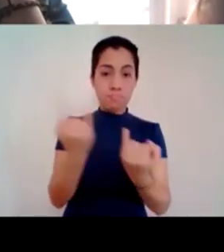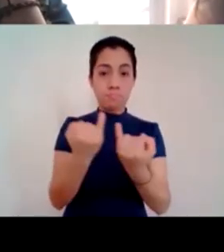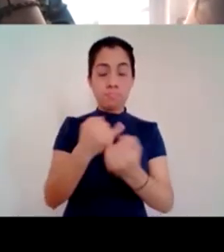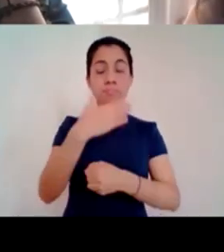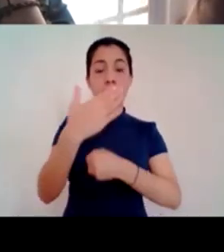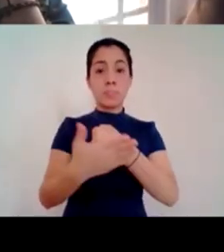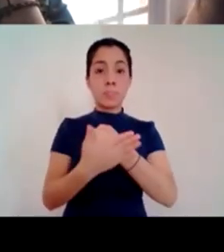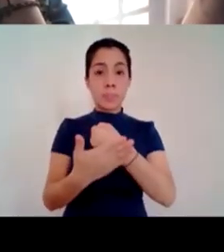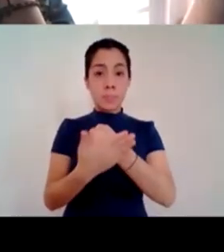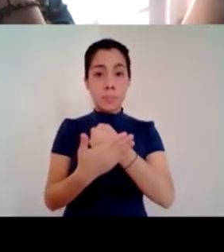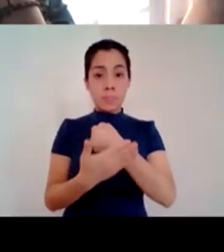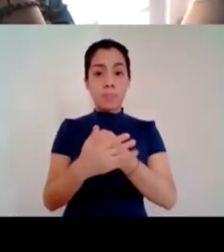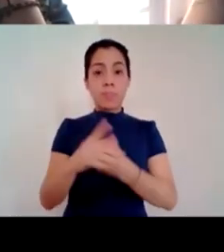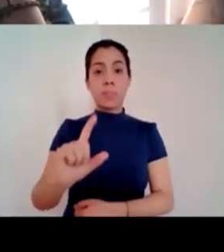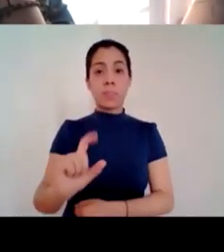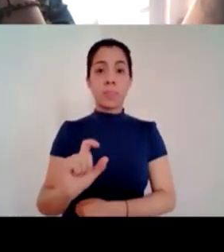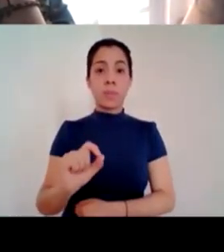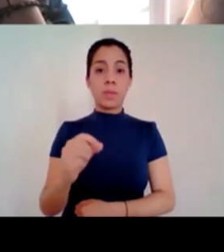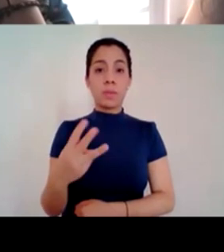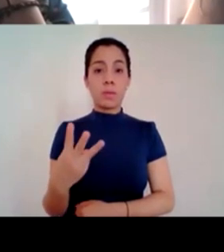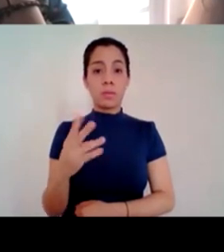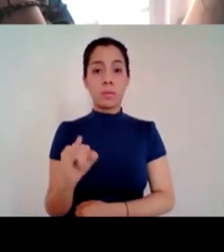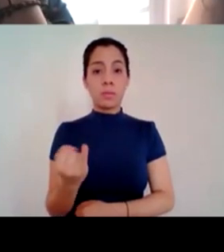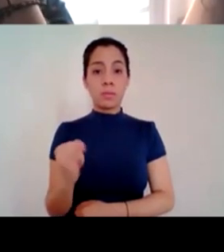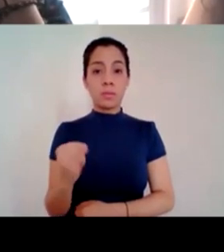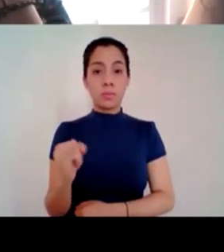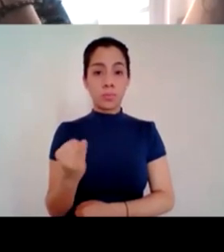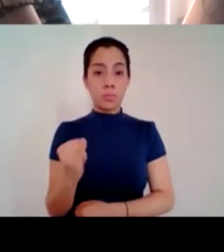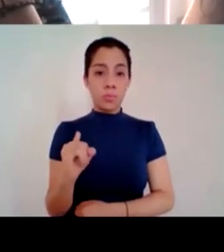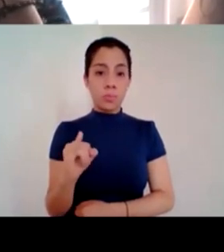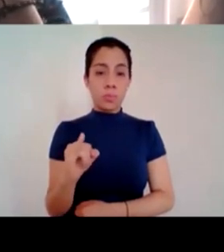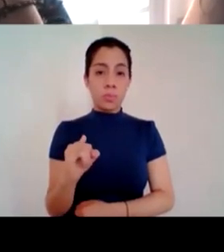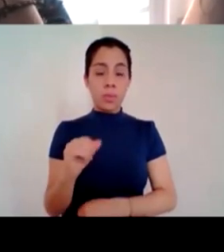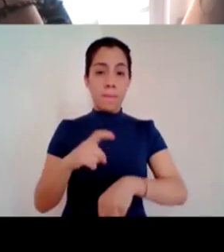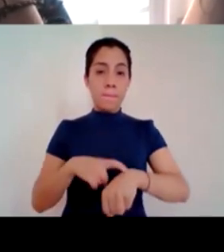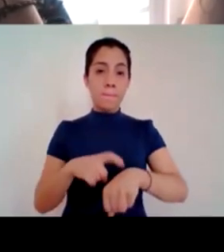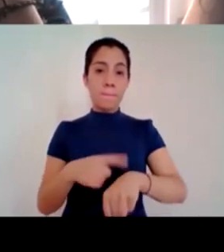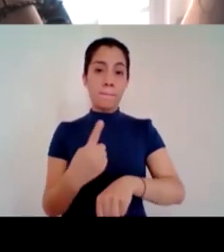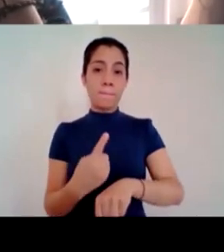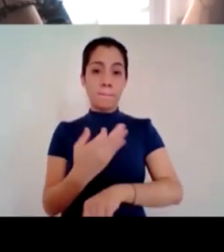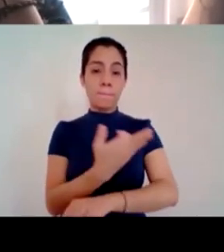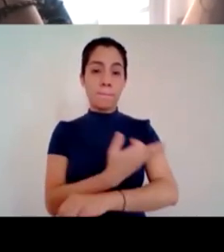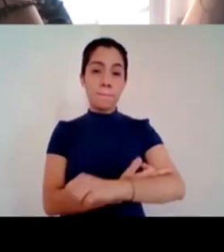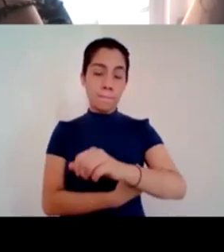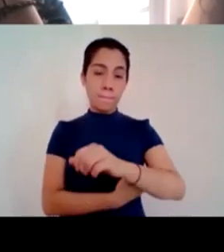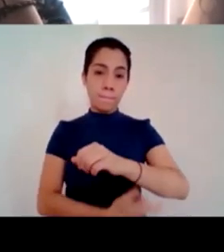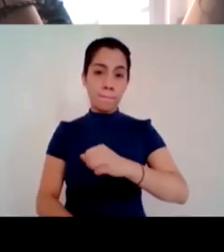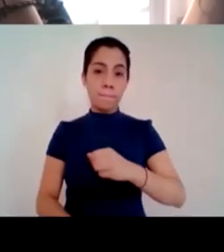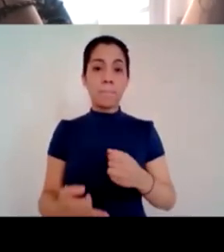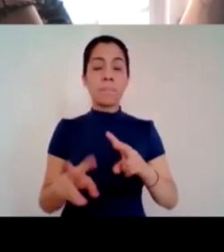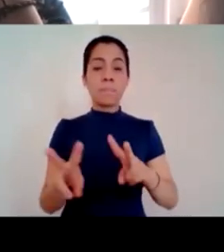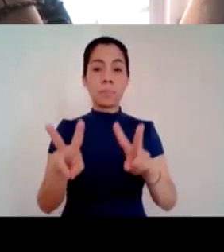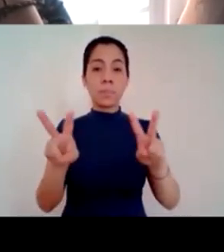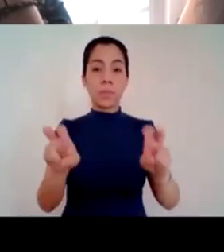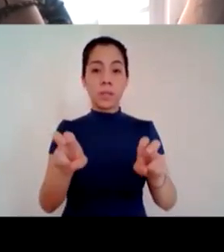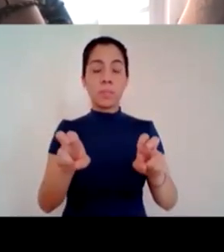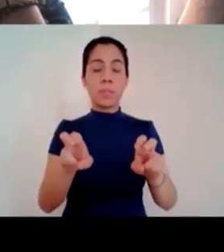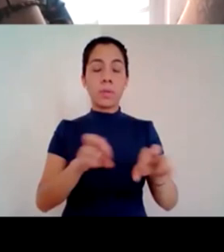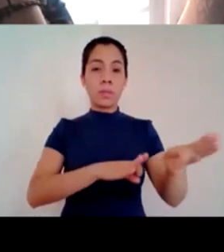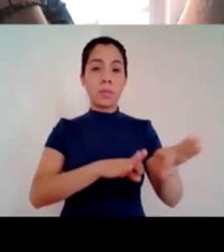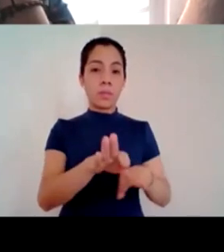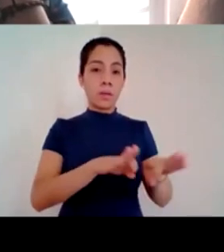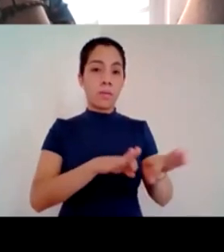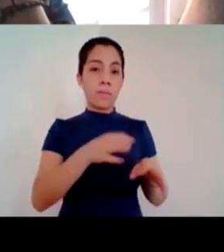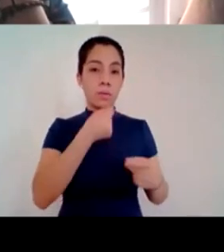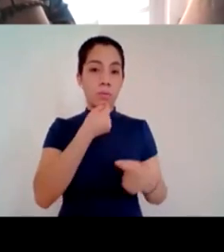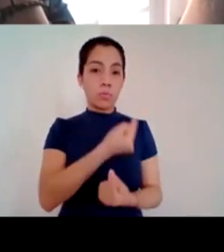es el 23 de junio martes 23 de junio a la una de la tarde sobre trabajo infantil camino de empobrecimiento